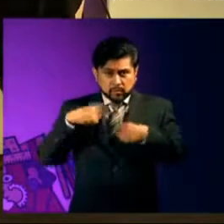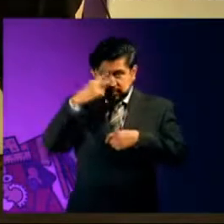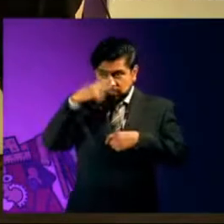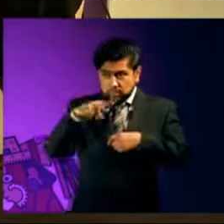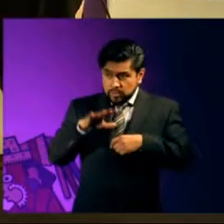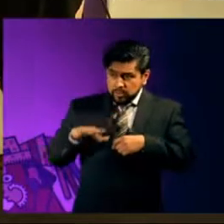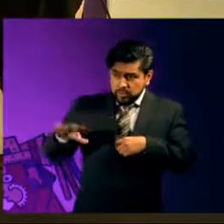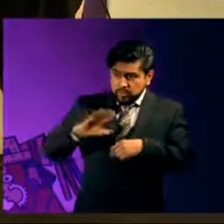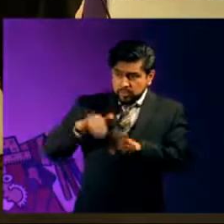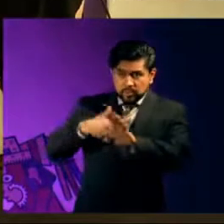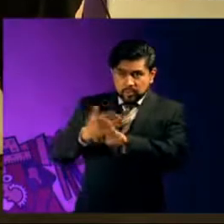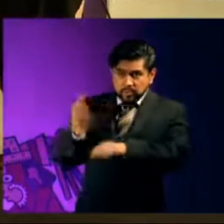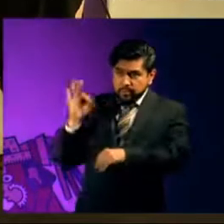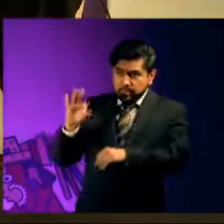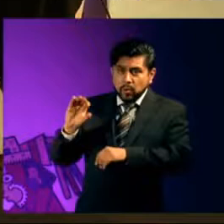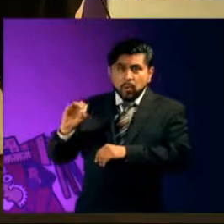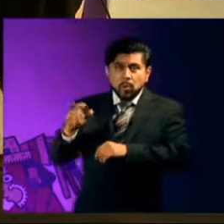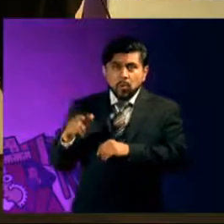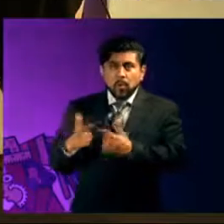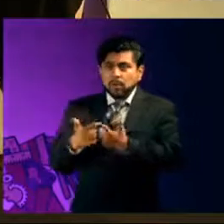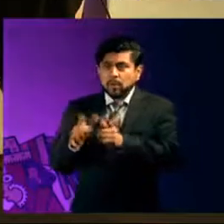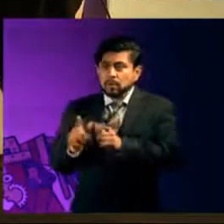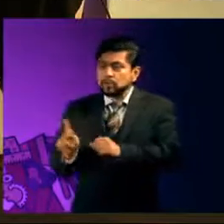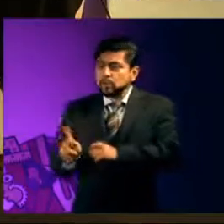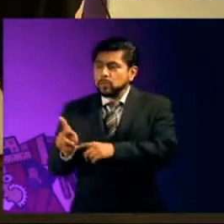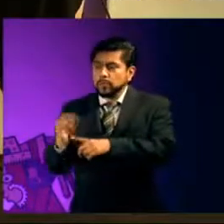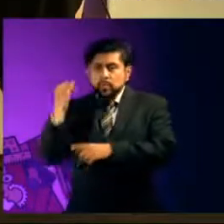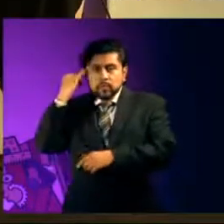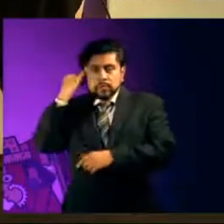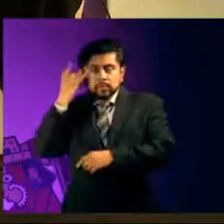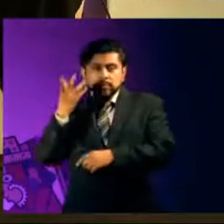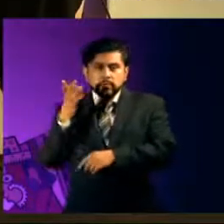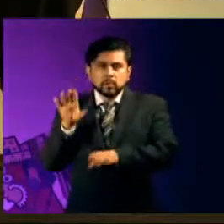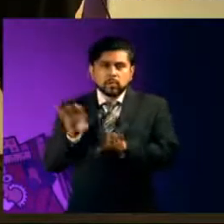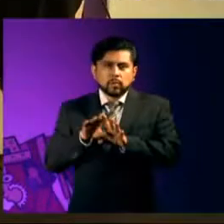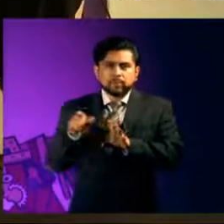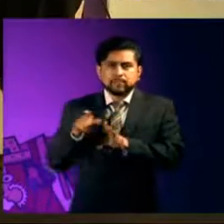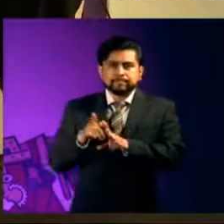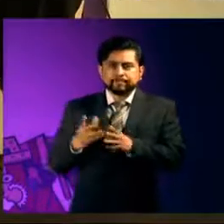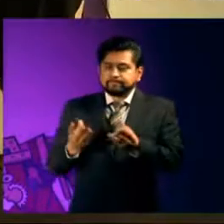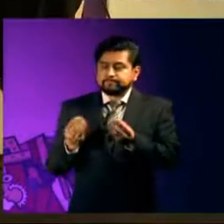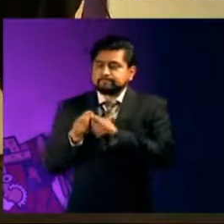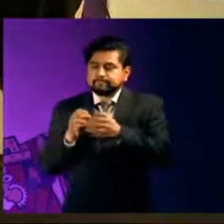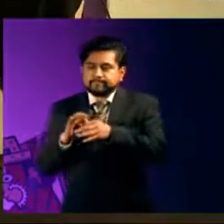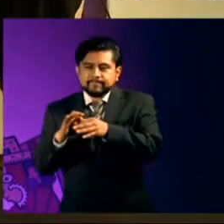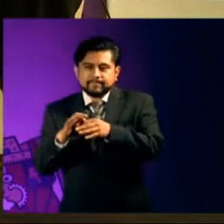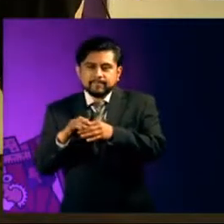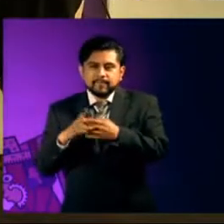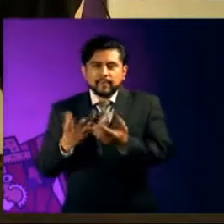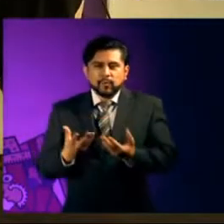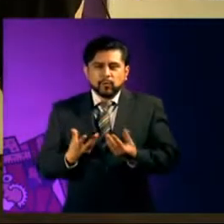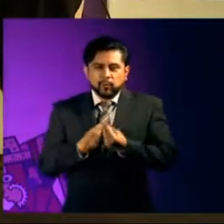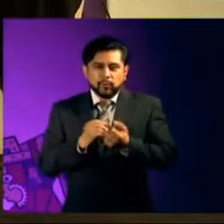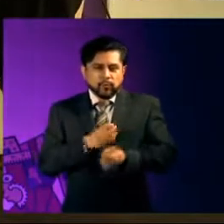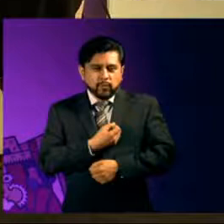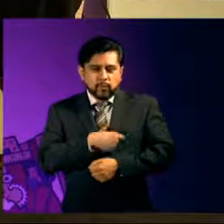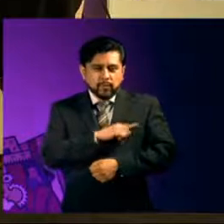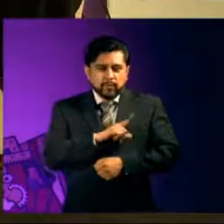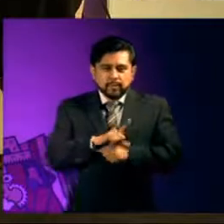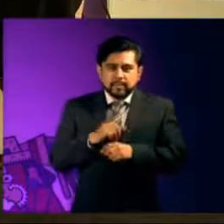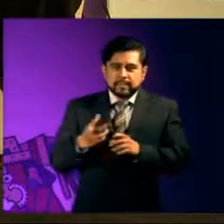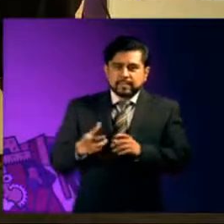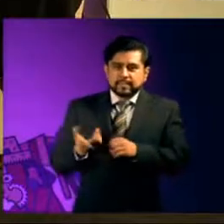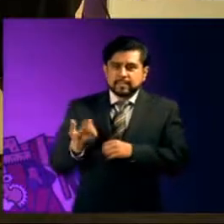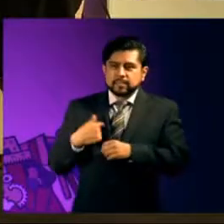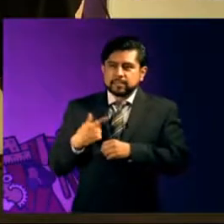los indios conquistados que colaboraron como indios conquistadores y después resultó que los esclavizaron los que les